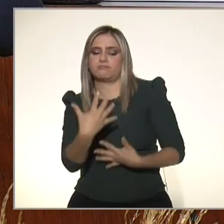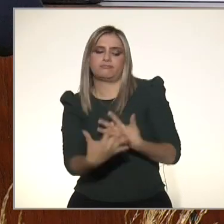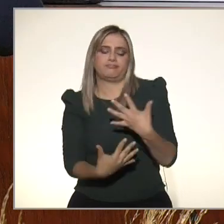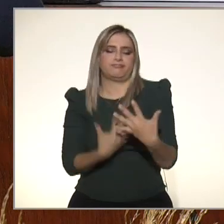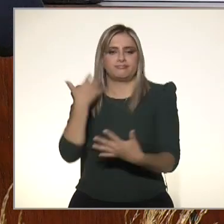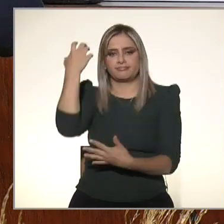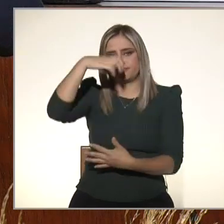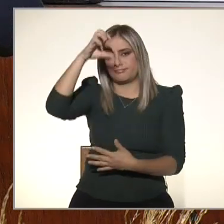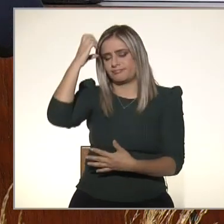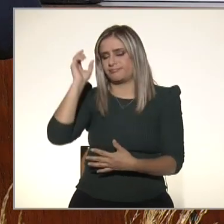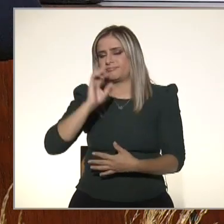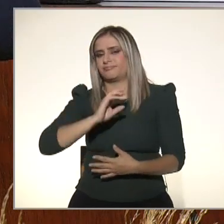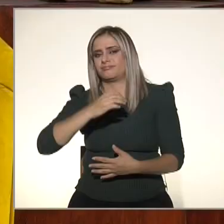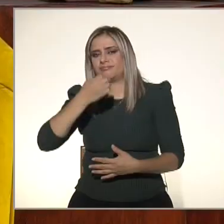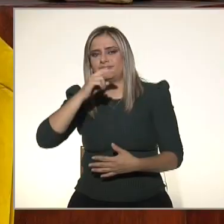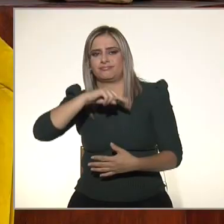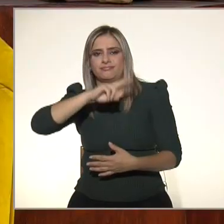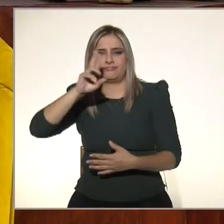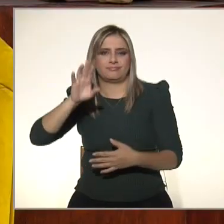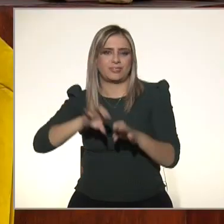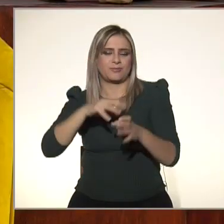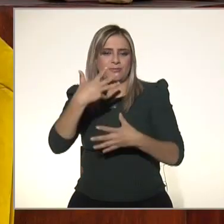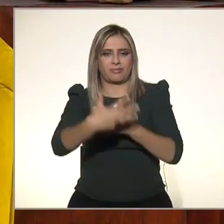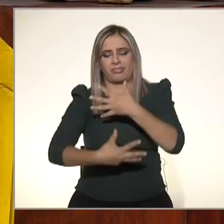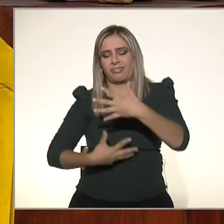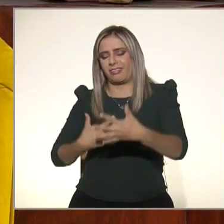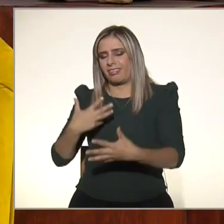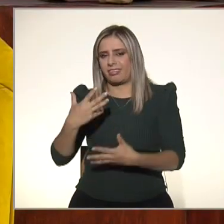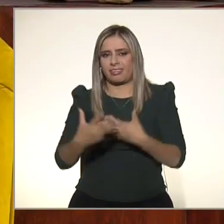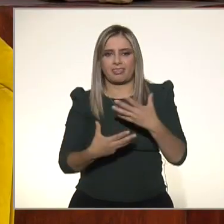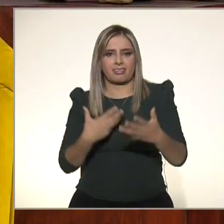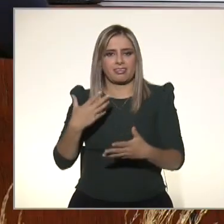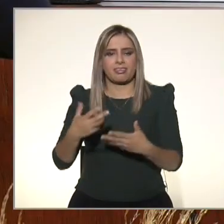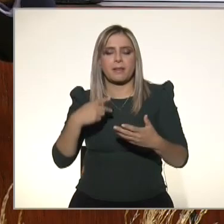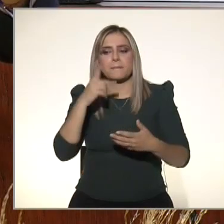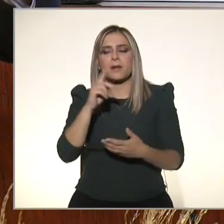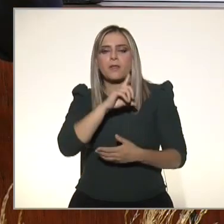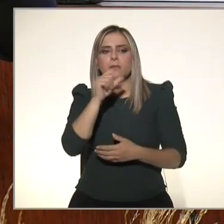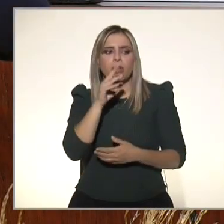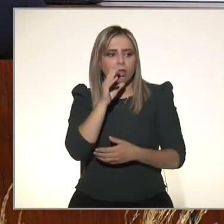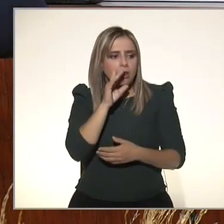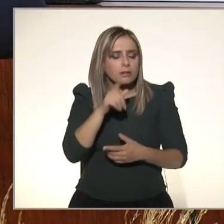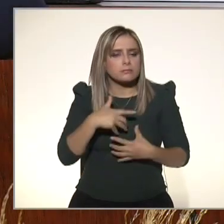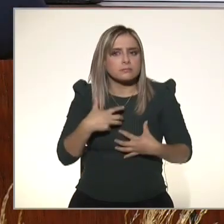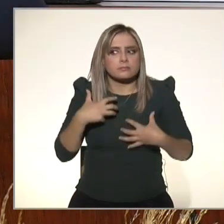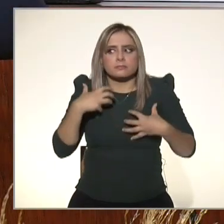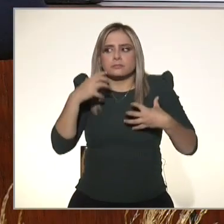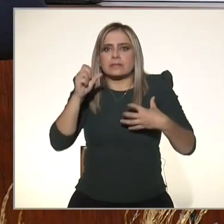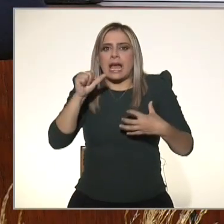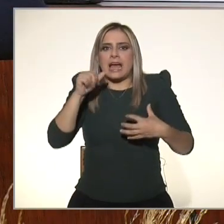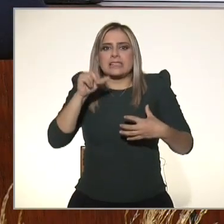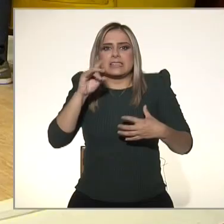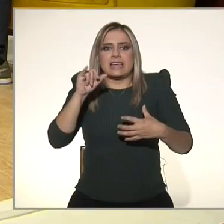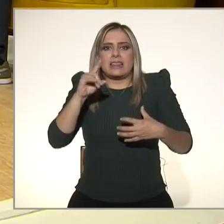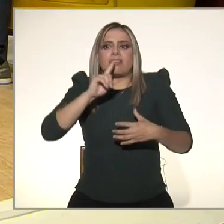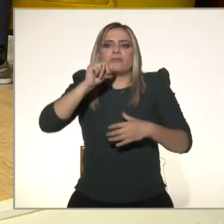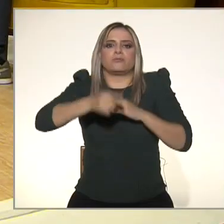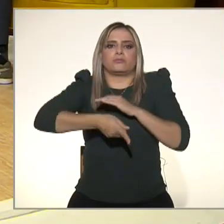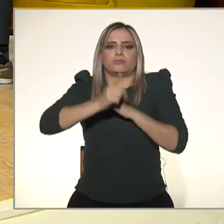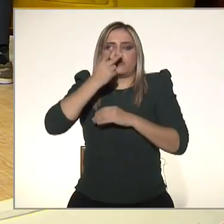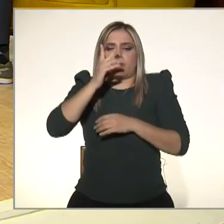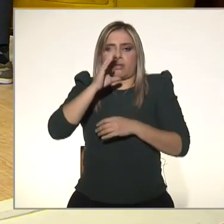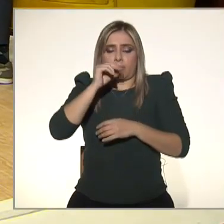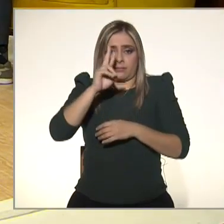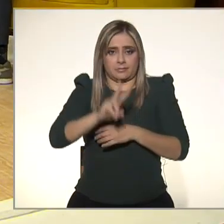Camaney, no sé, iba a decir el gato con botas, pero que dices, esa ansiedad, ¿qué pasa? ¿Cómo la traduces en disfunción sexual? Sí,